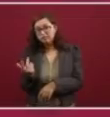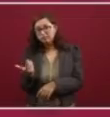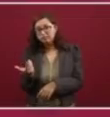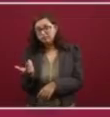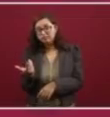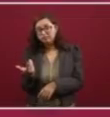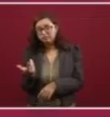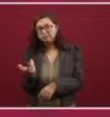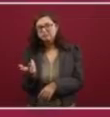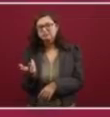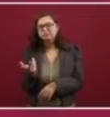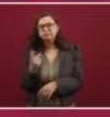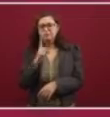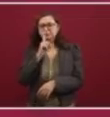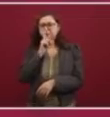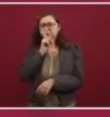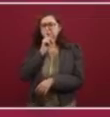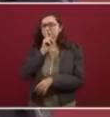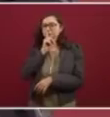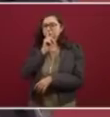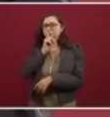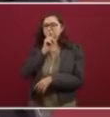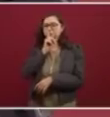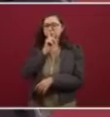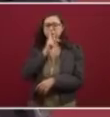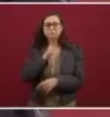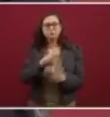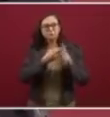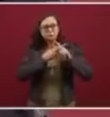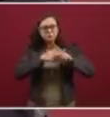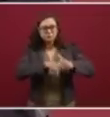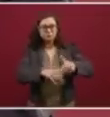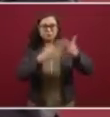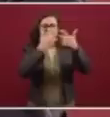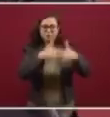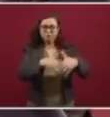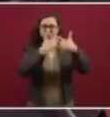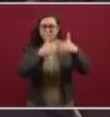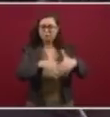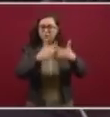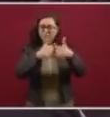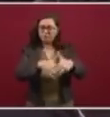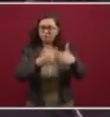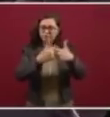echarla a andar, porque hay que